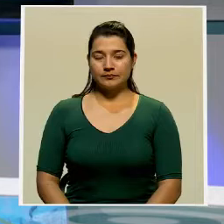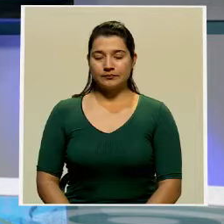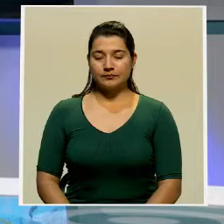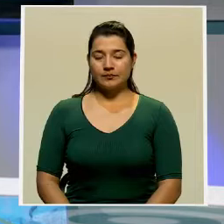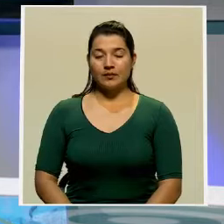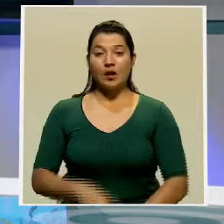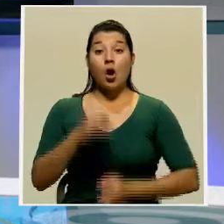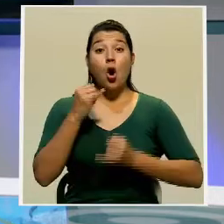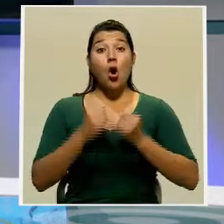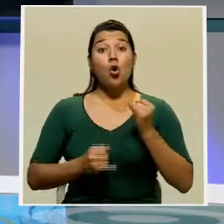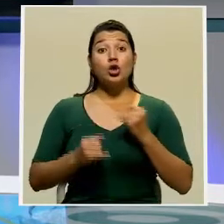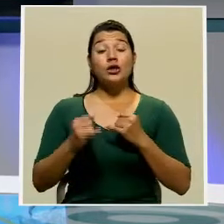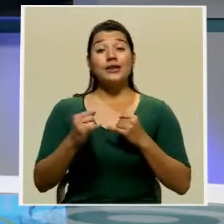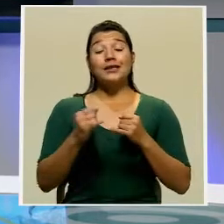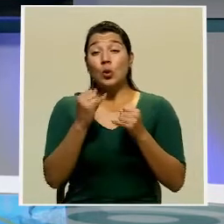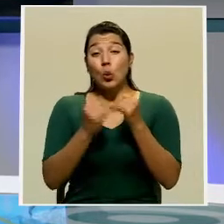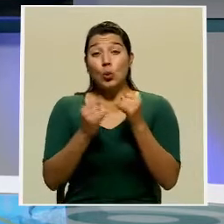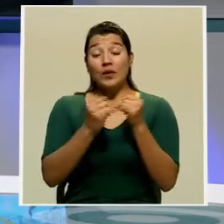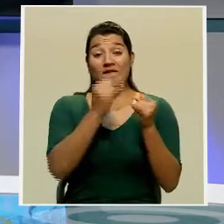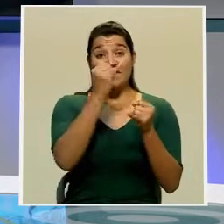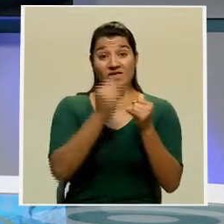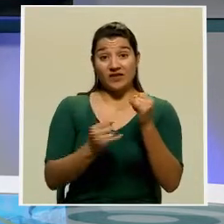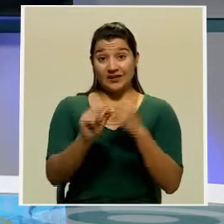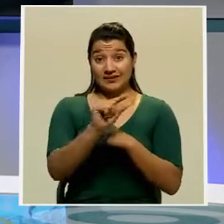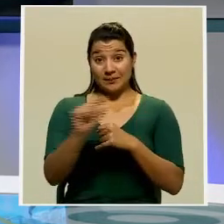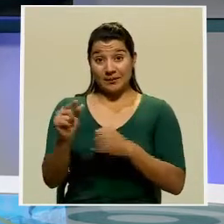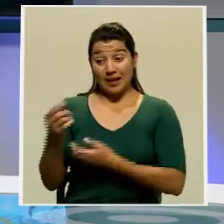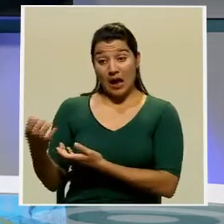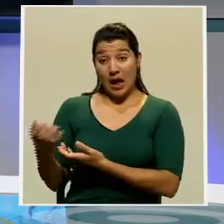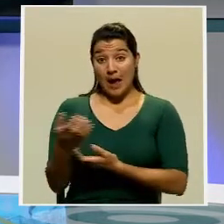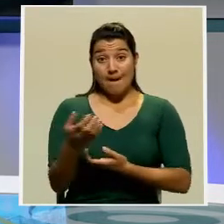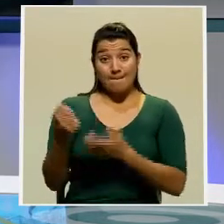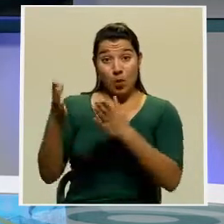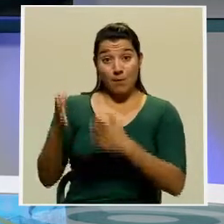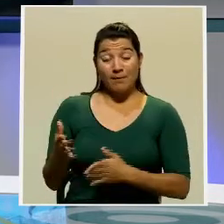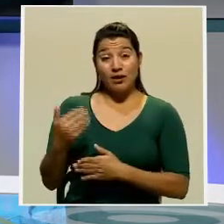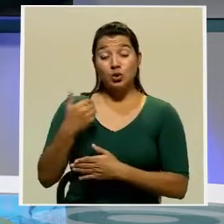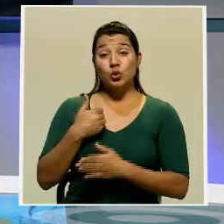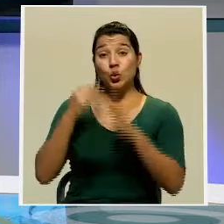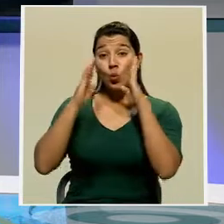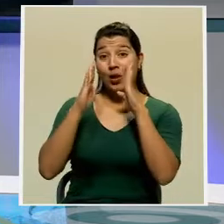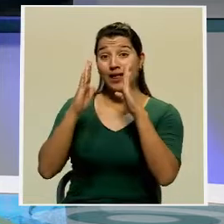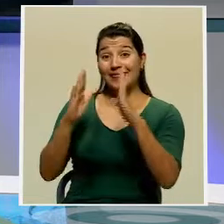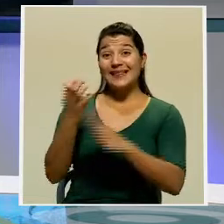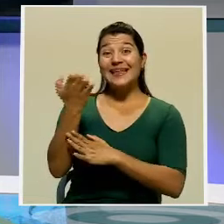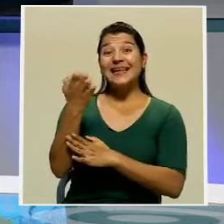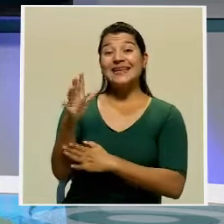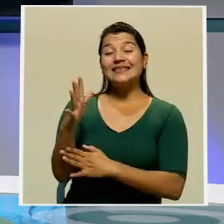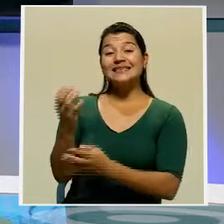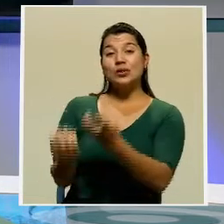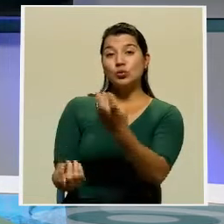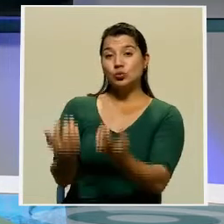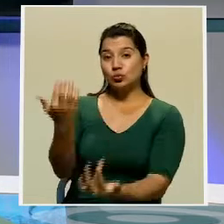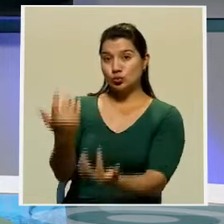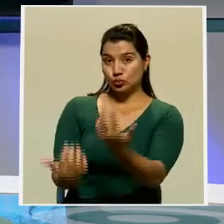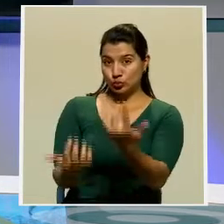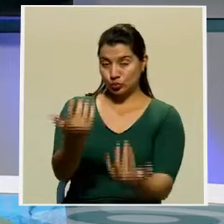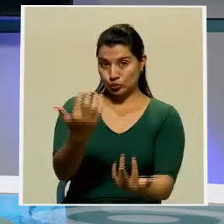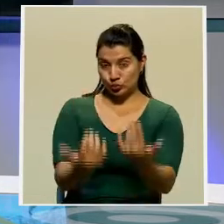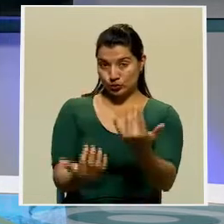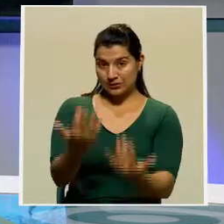El último fin de semana, los bomberos tuvieron que atender 15 incendios estructurales.